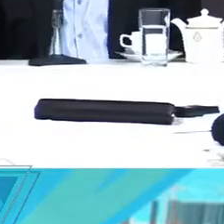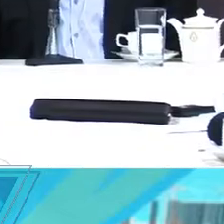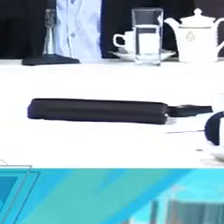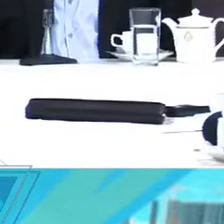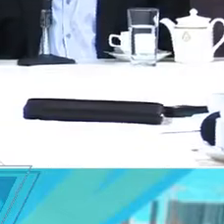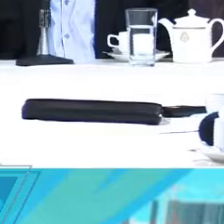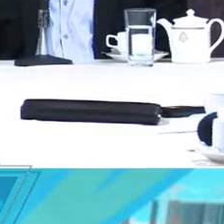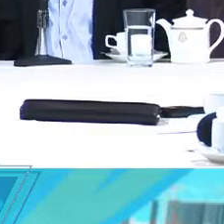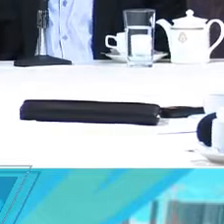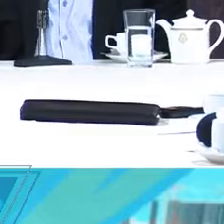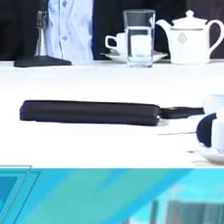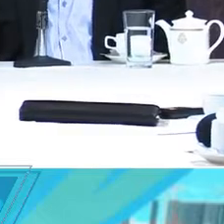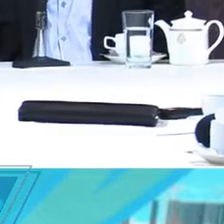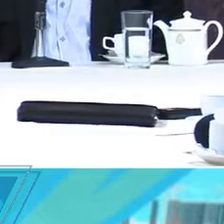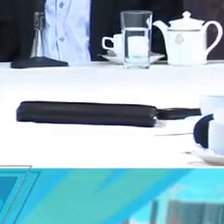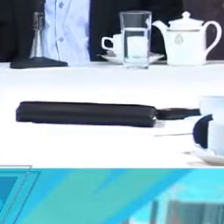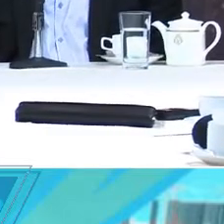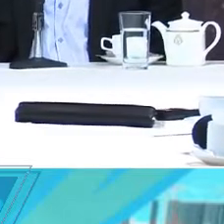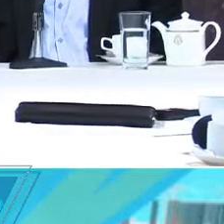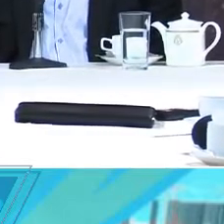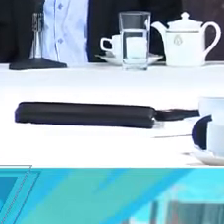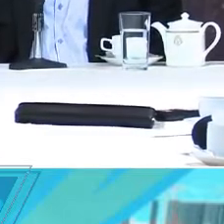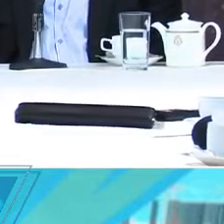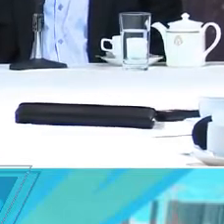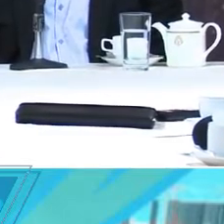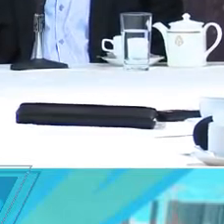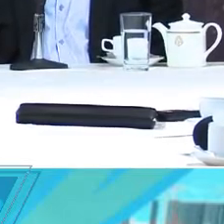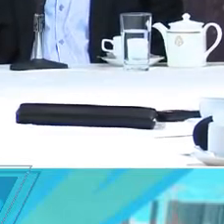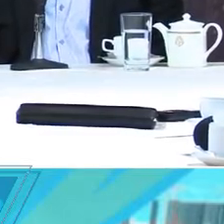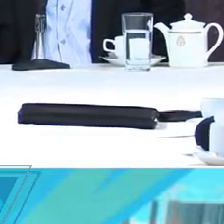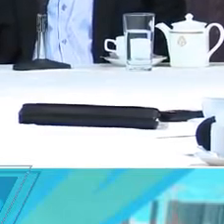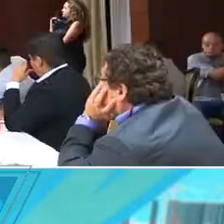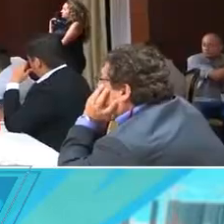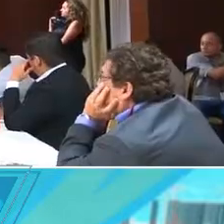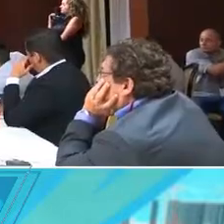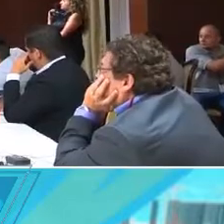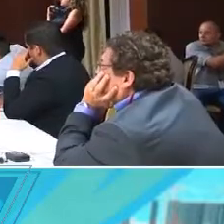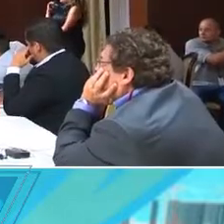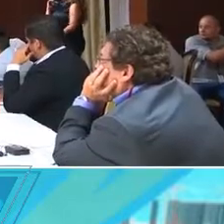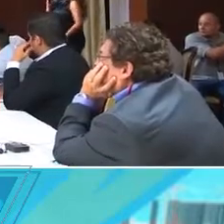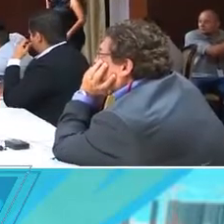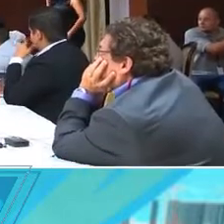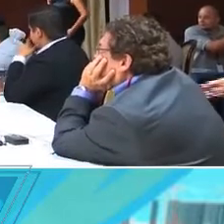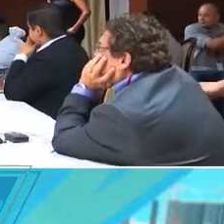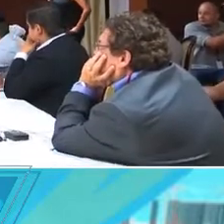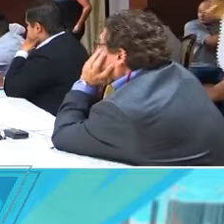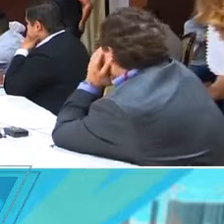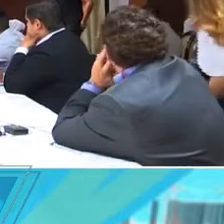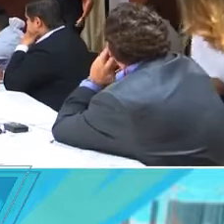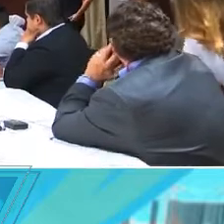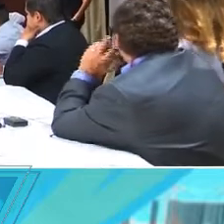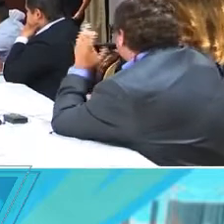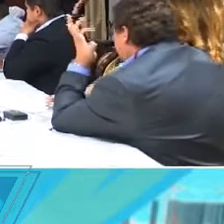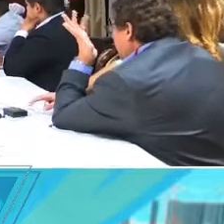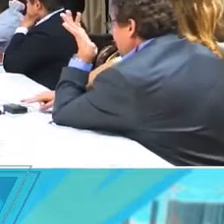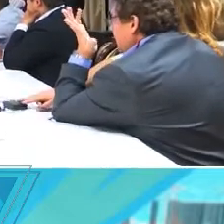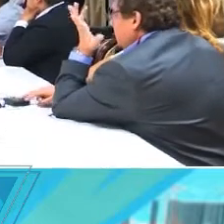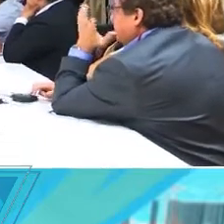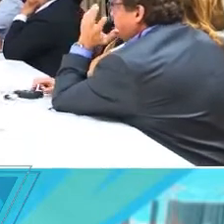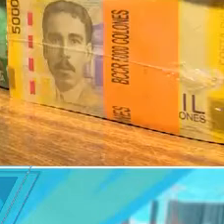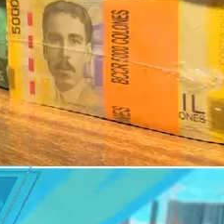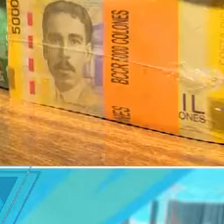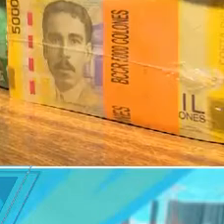viene aumentando, es preocupante, ¿verdad? Porque también cuando este déficit aumenta, pues las calificadoras de